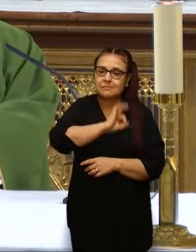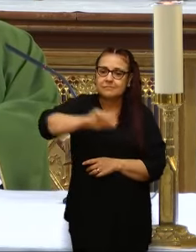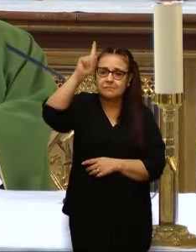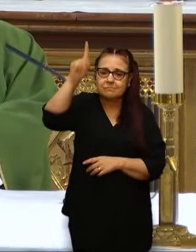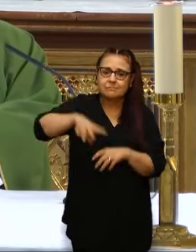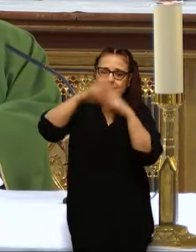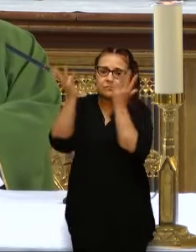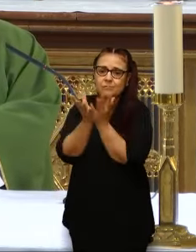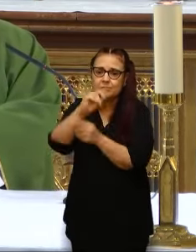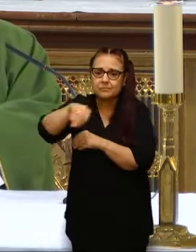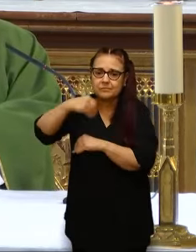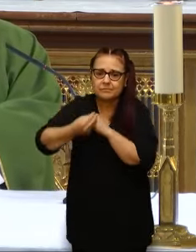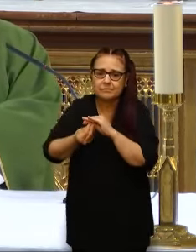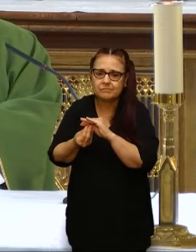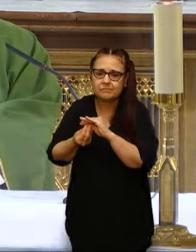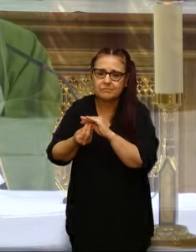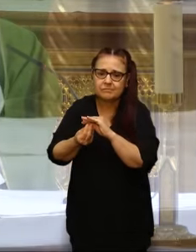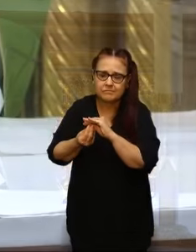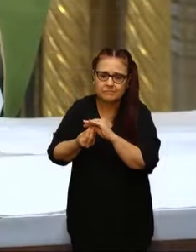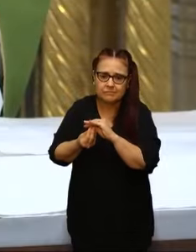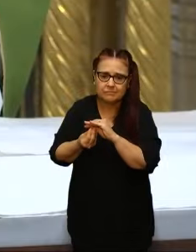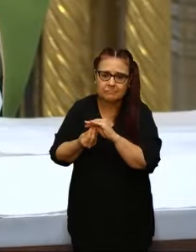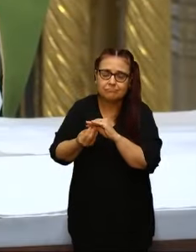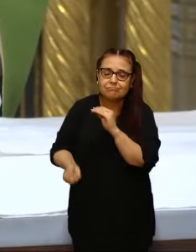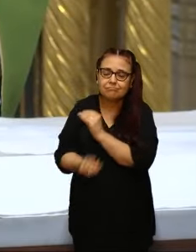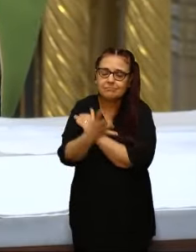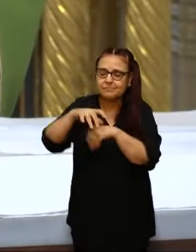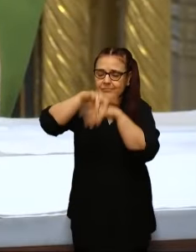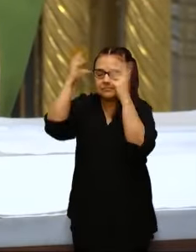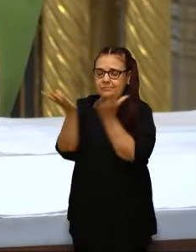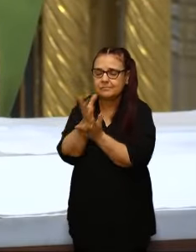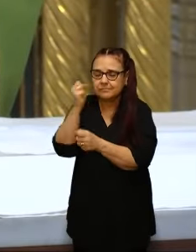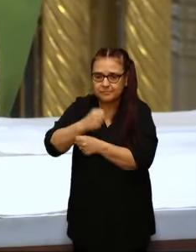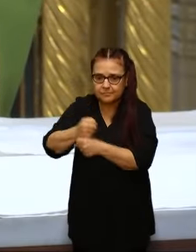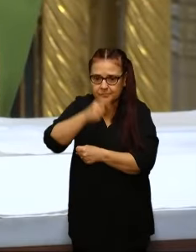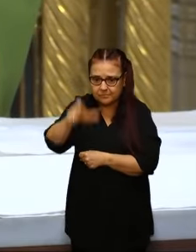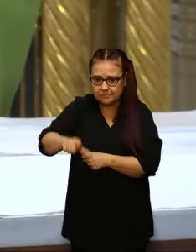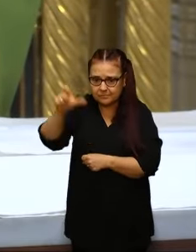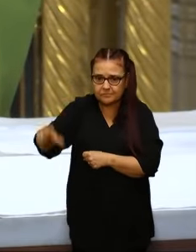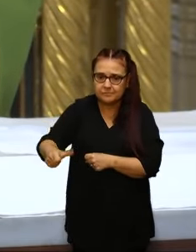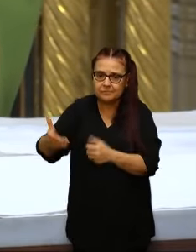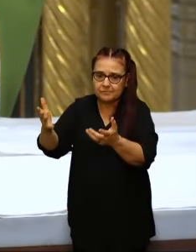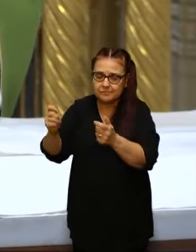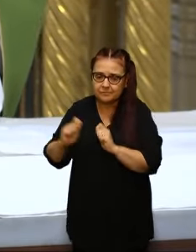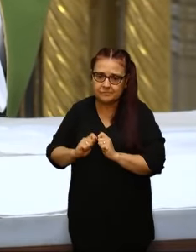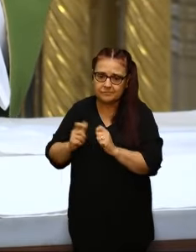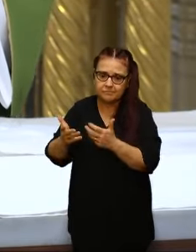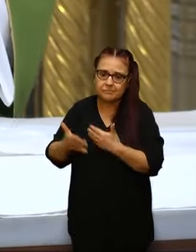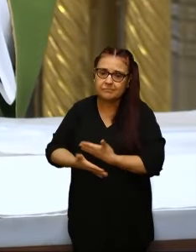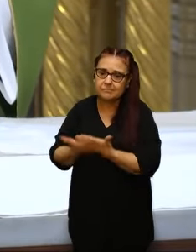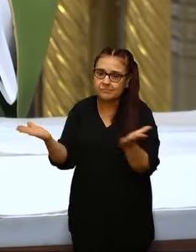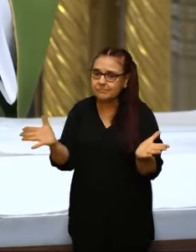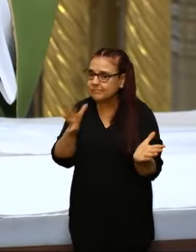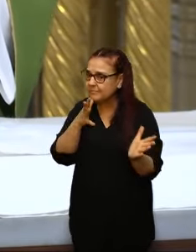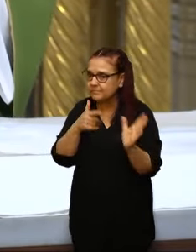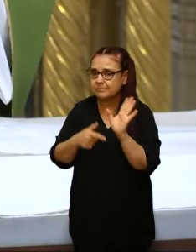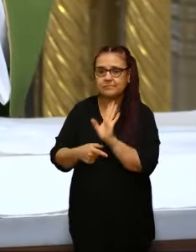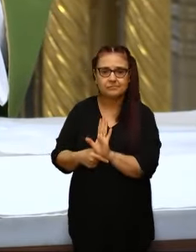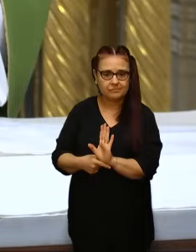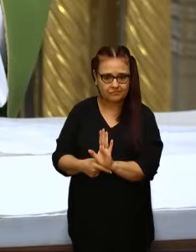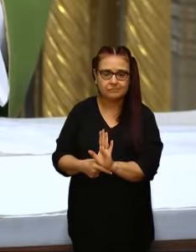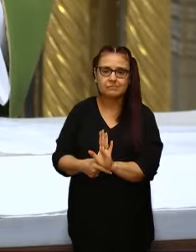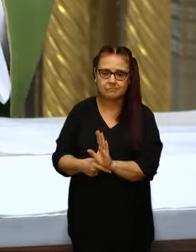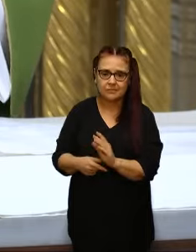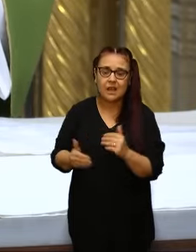Señor Dios del universo, por este pan, fruto de la tierra y del trabajo del hombre, que recibimos de tu generosidad y ahora